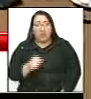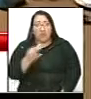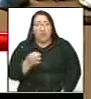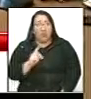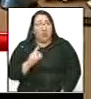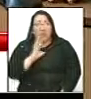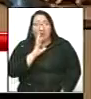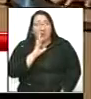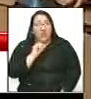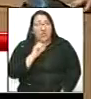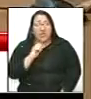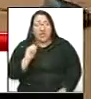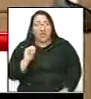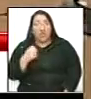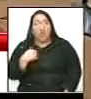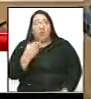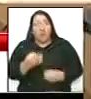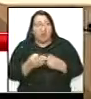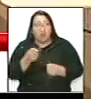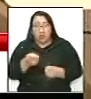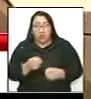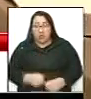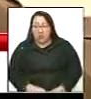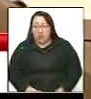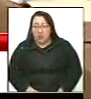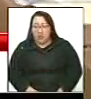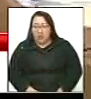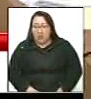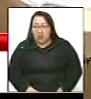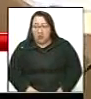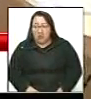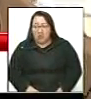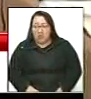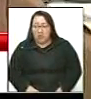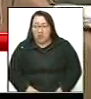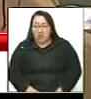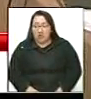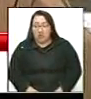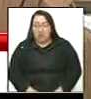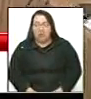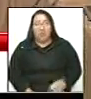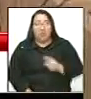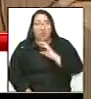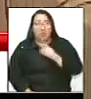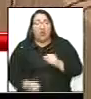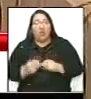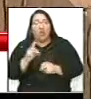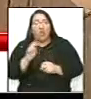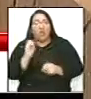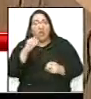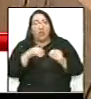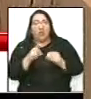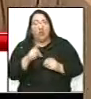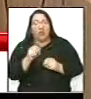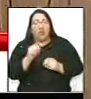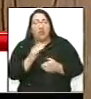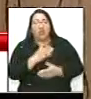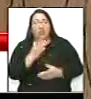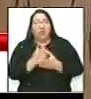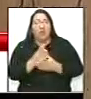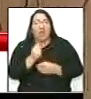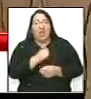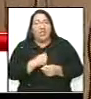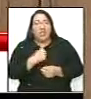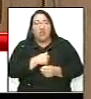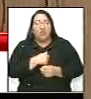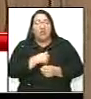no ha hablado el secretario técnico, yo podría señalar lo siguiente. En ese caso no se está hablando de que las notas adulteradas es el problema la actitud del